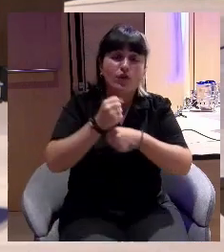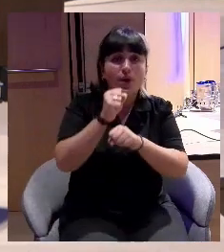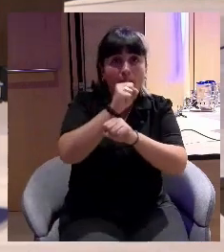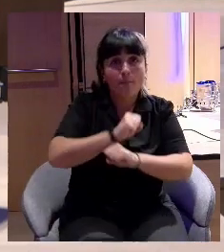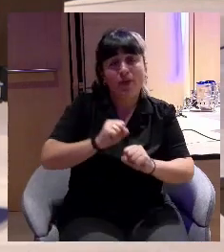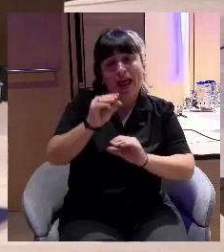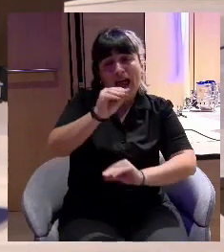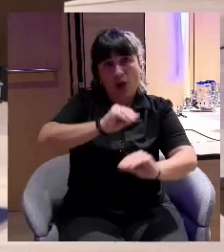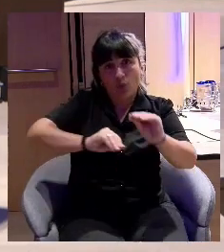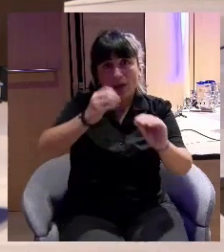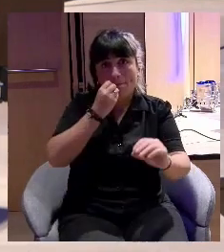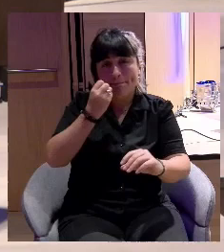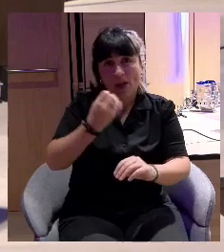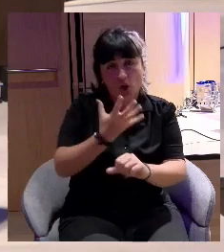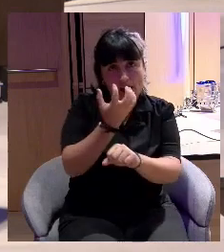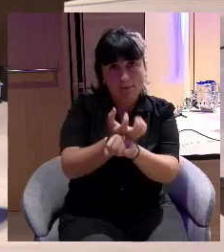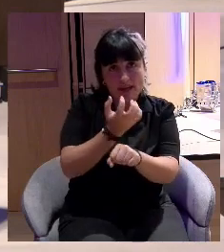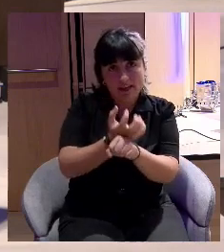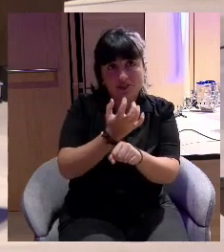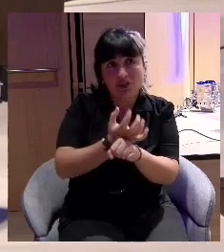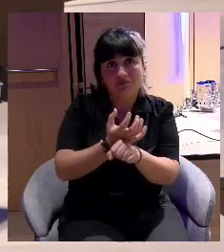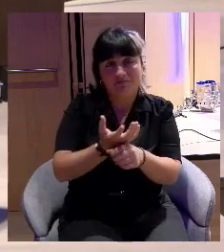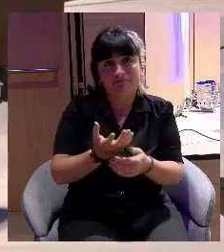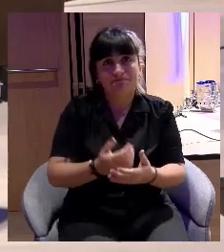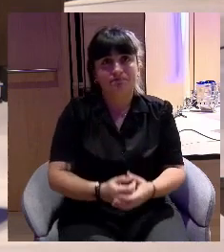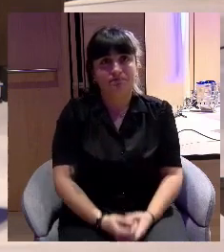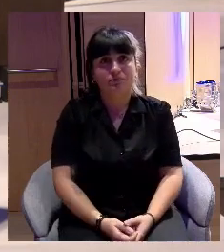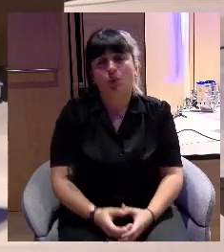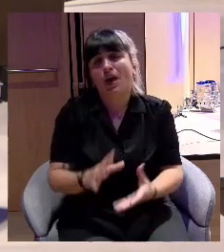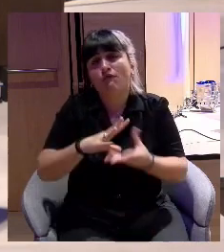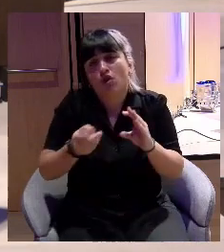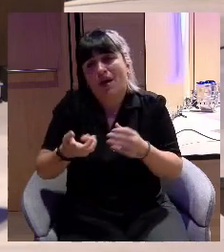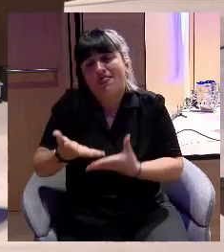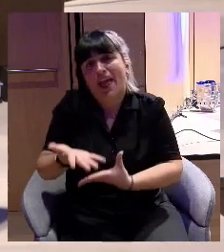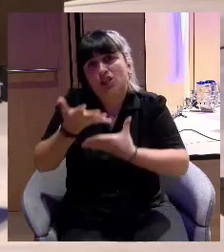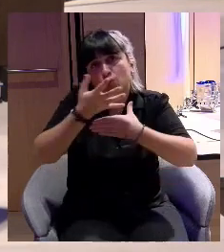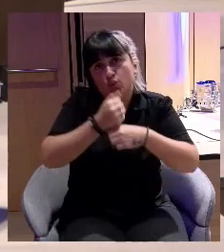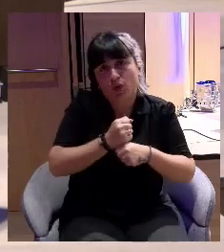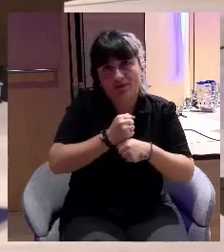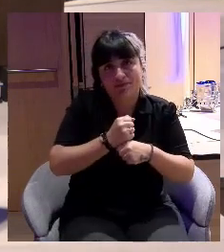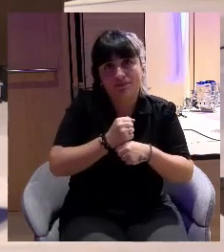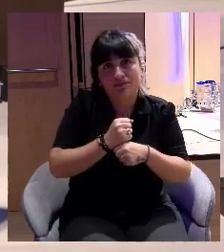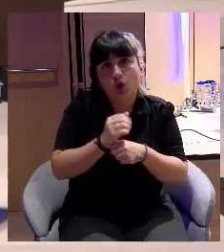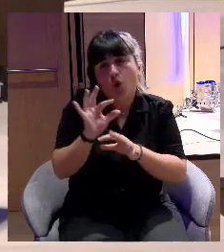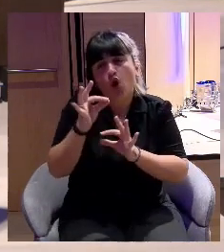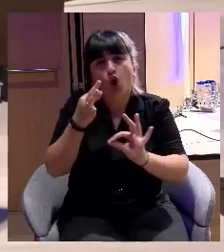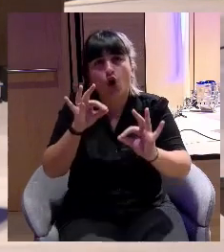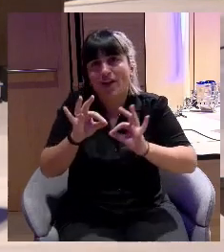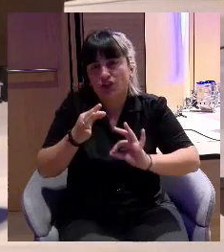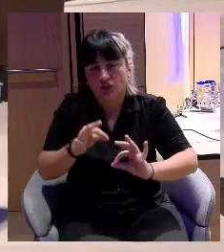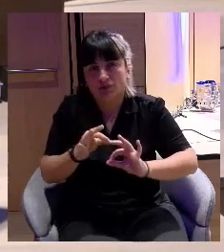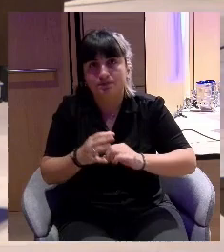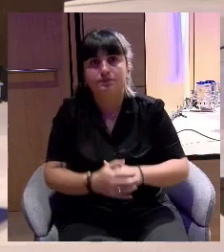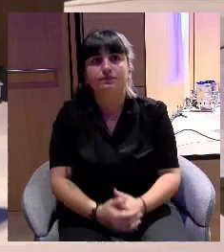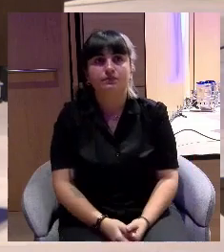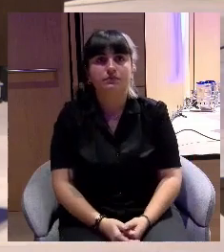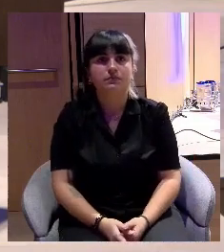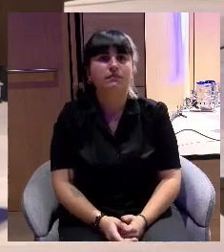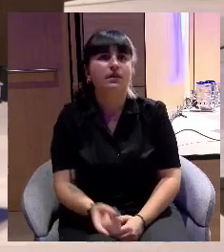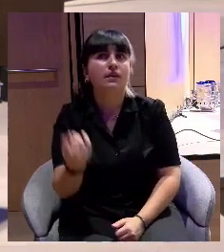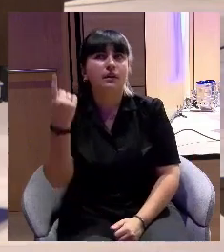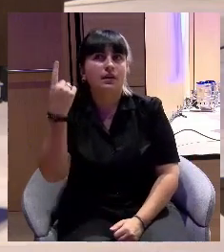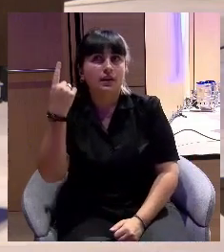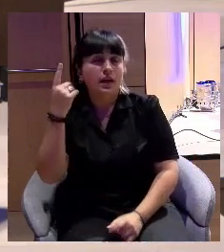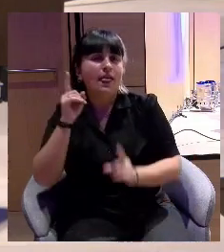digamos, ¿no? O, digamos, más que nada sería como de corrección. Y después todas las interacciones fueron vía redes sociales, que en general están muy